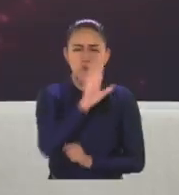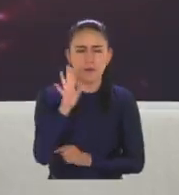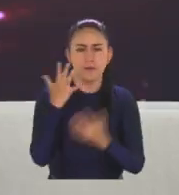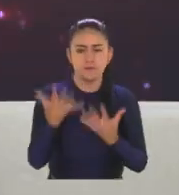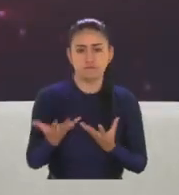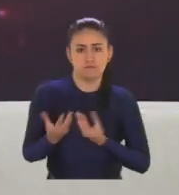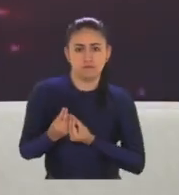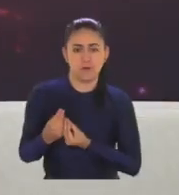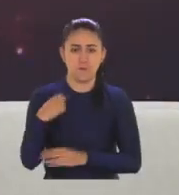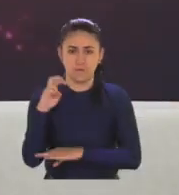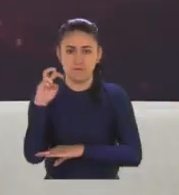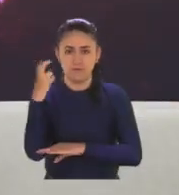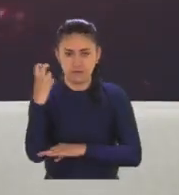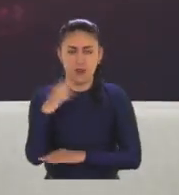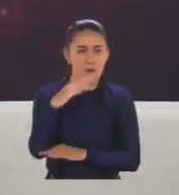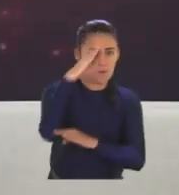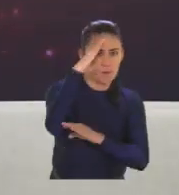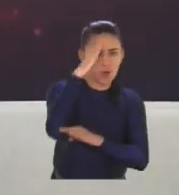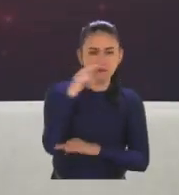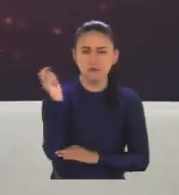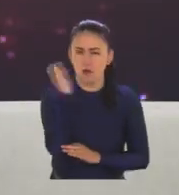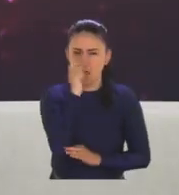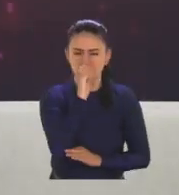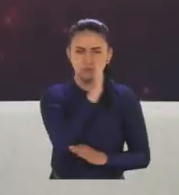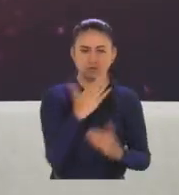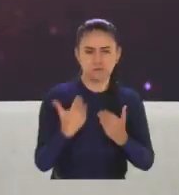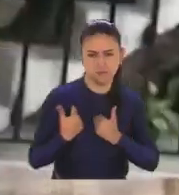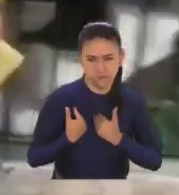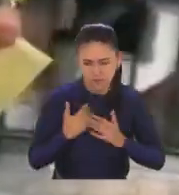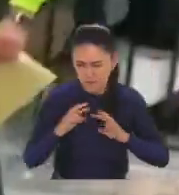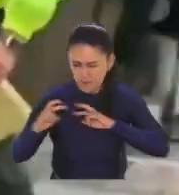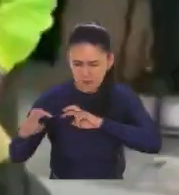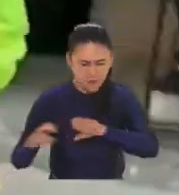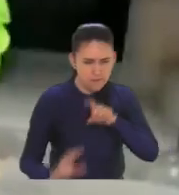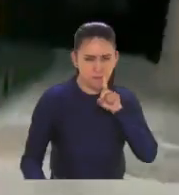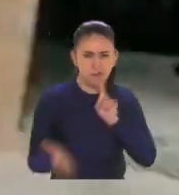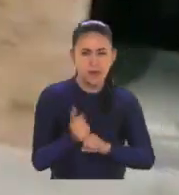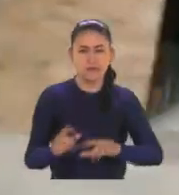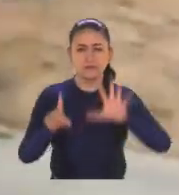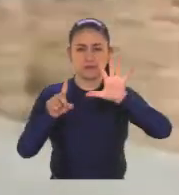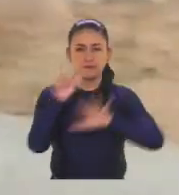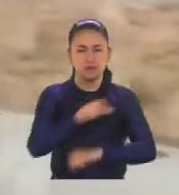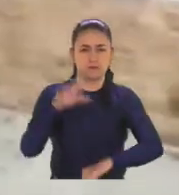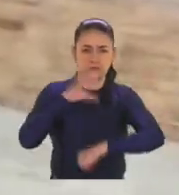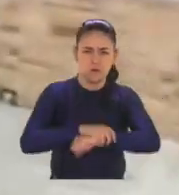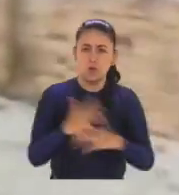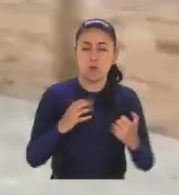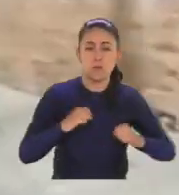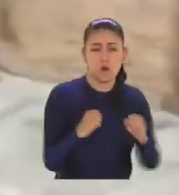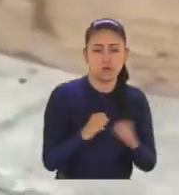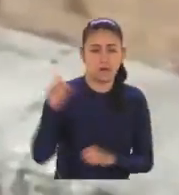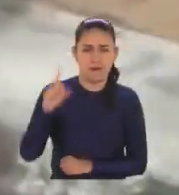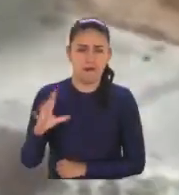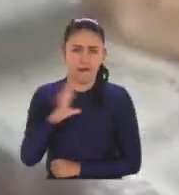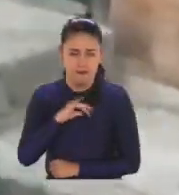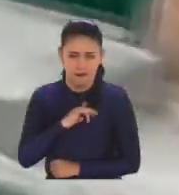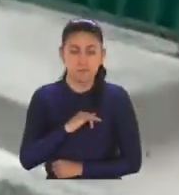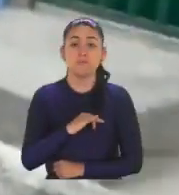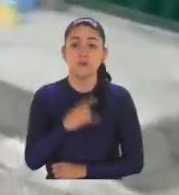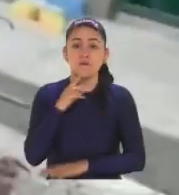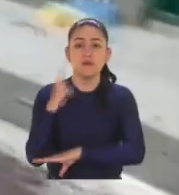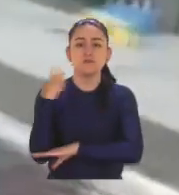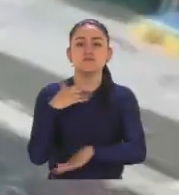Conjuntos entre la Fiscalía y la Policía Antinarcóticos, 6 personas fueron capturadas en Bogotá y Cali. La Fiscalía reveló que la banda